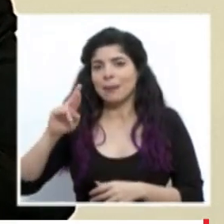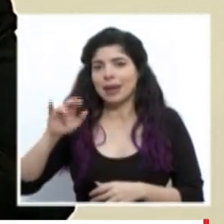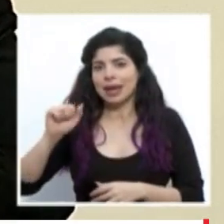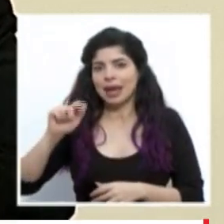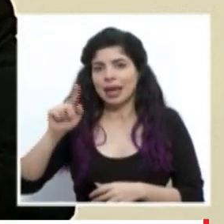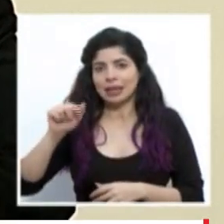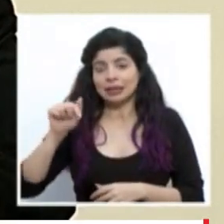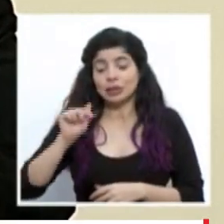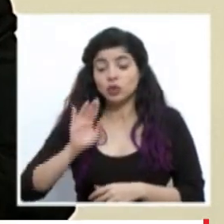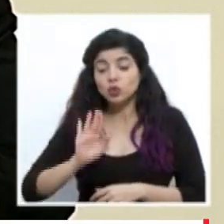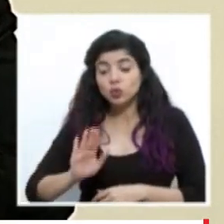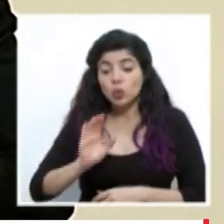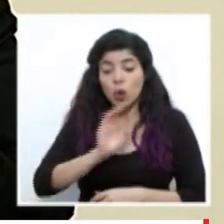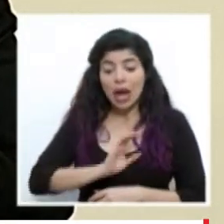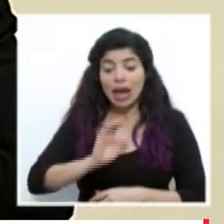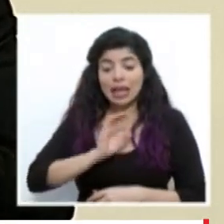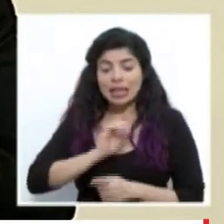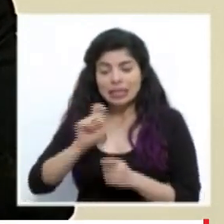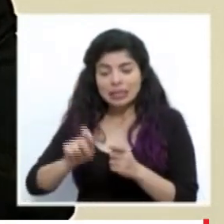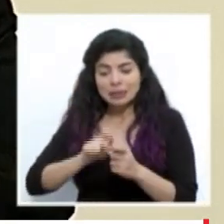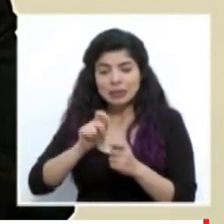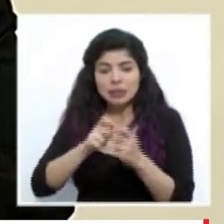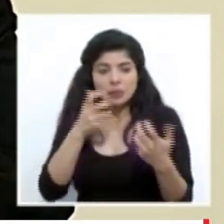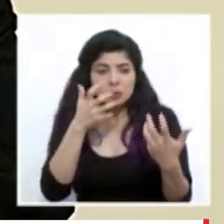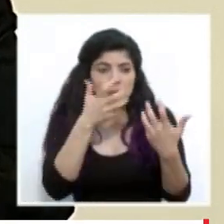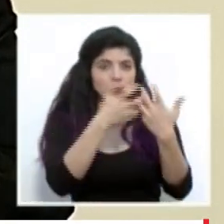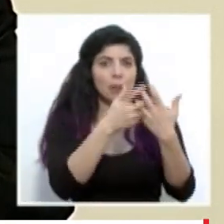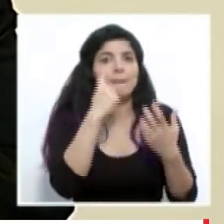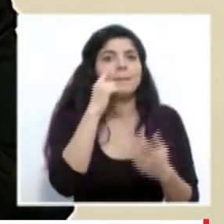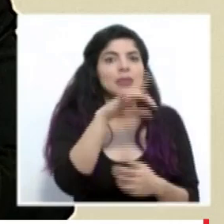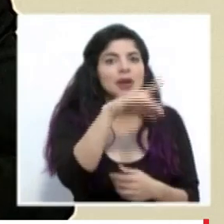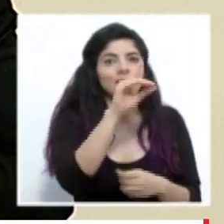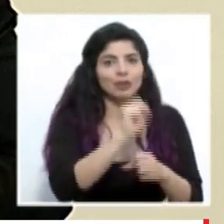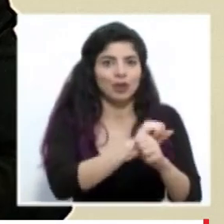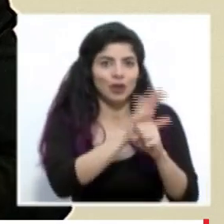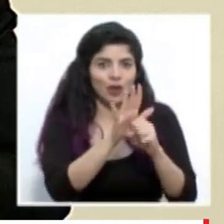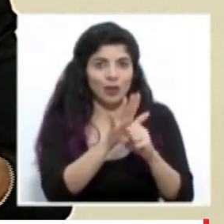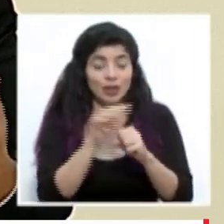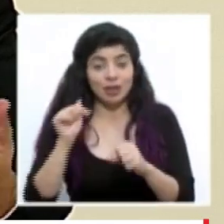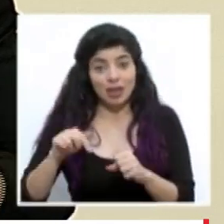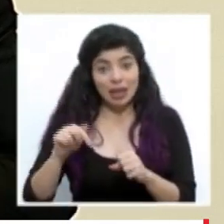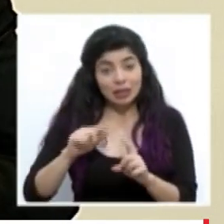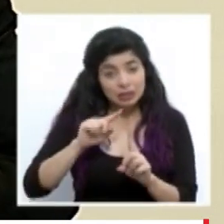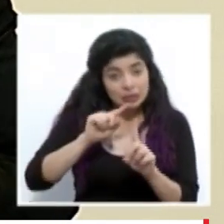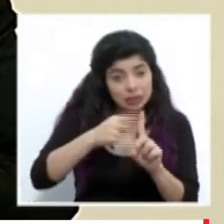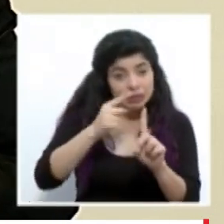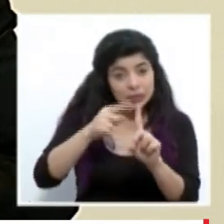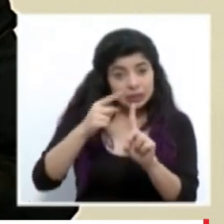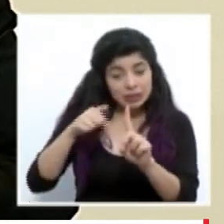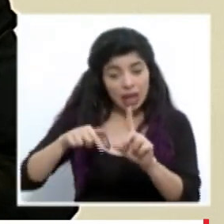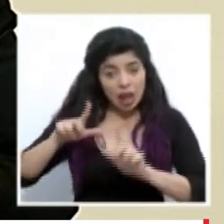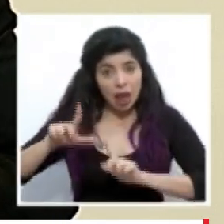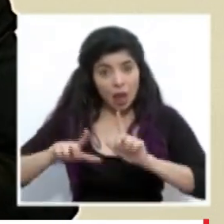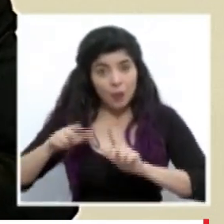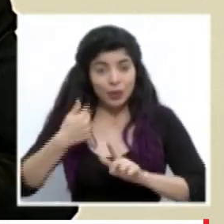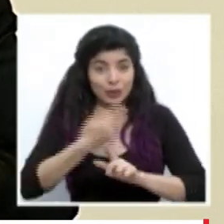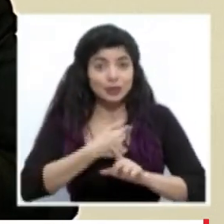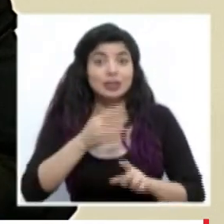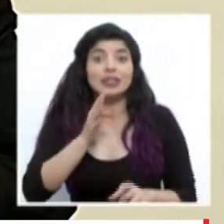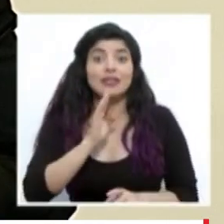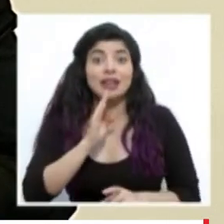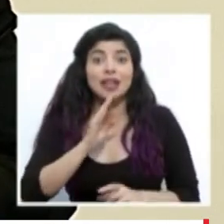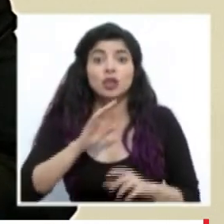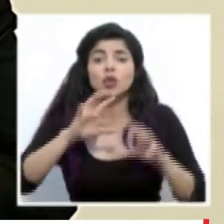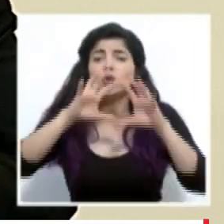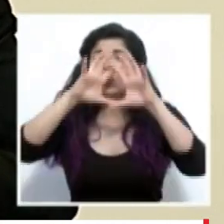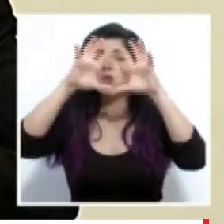calidad determinada que se tienen que utilizar para el diagnóstico de COVID. Estas pruebas y todo esto de lo que estábamos hablando, todo